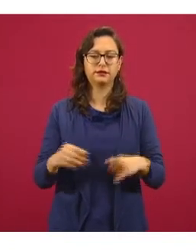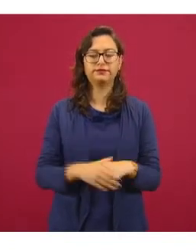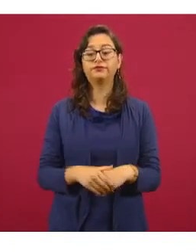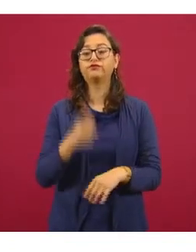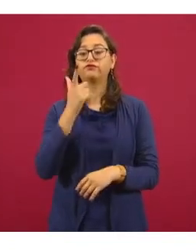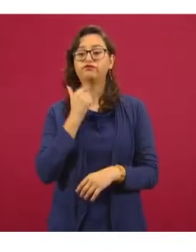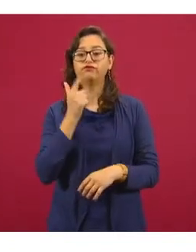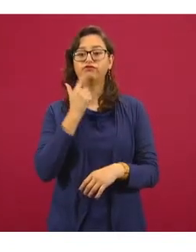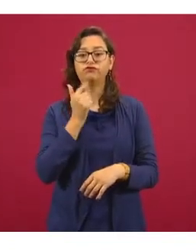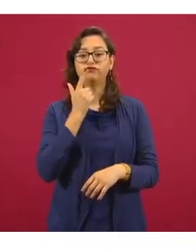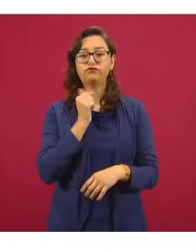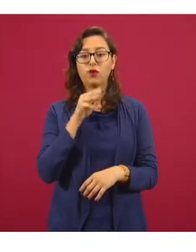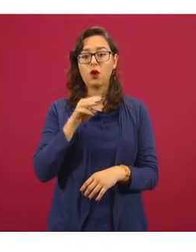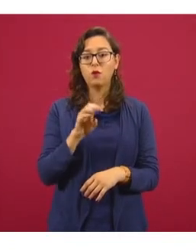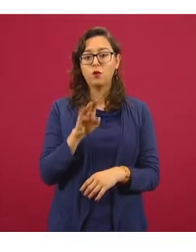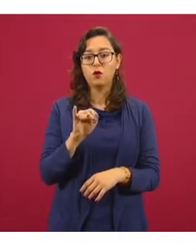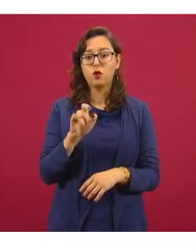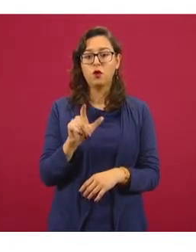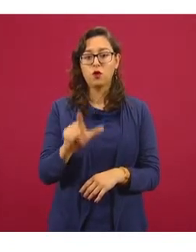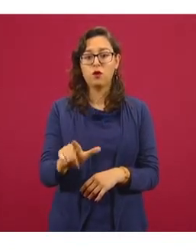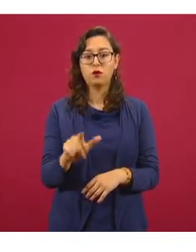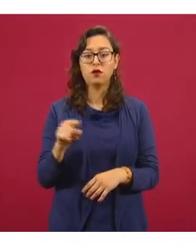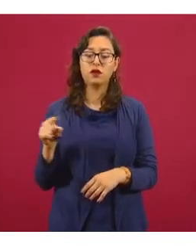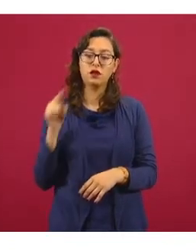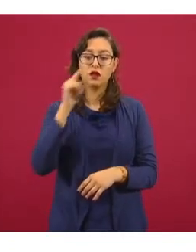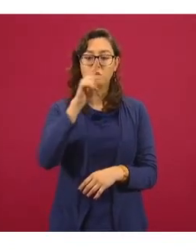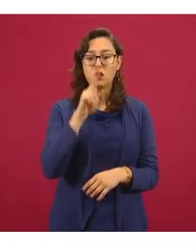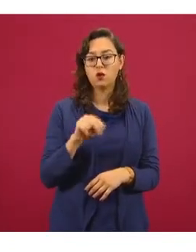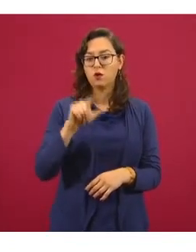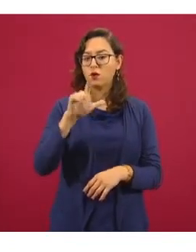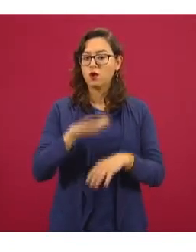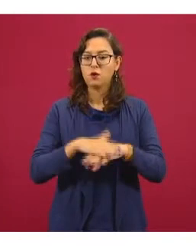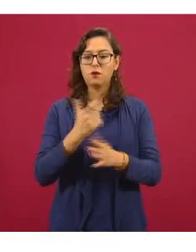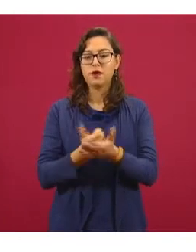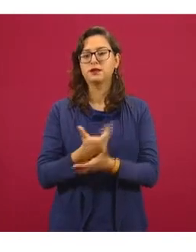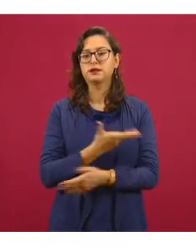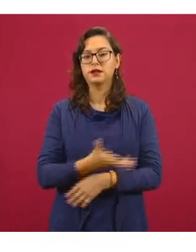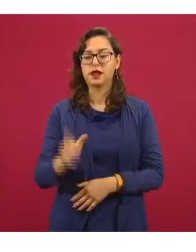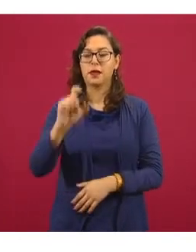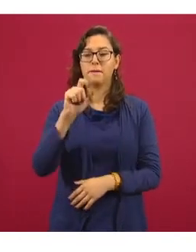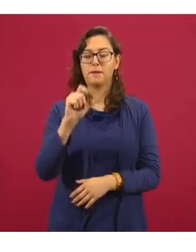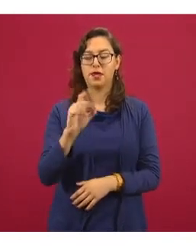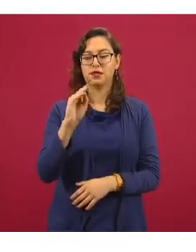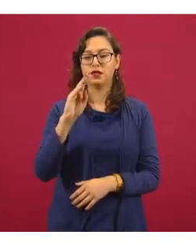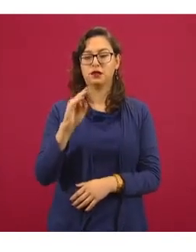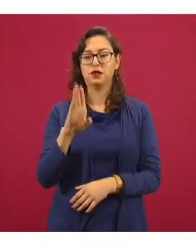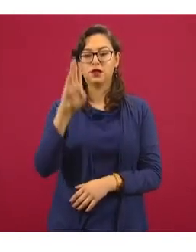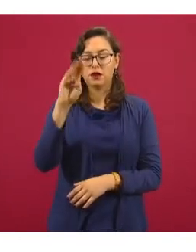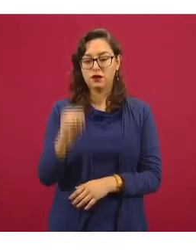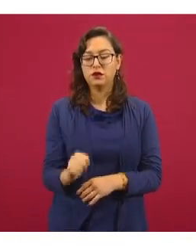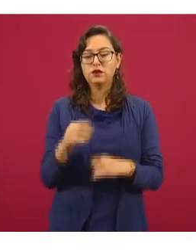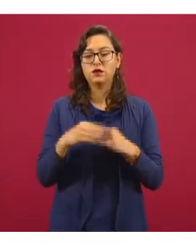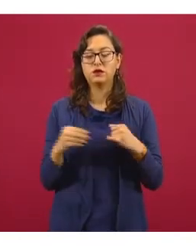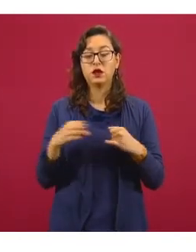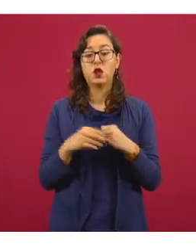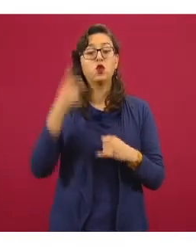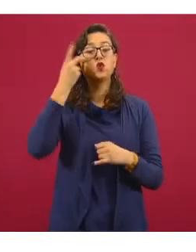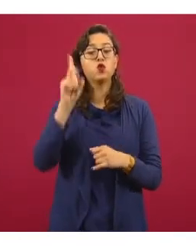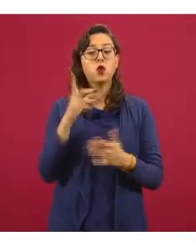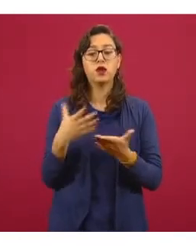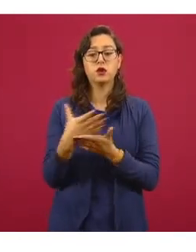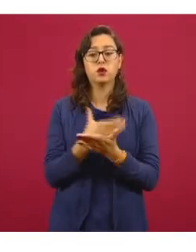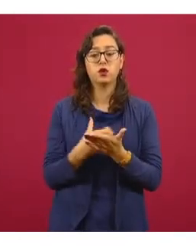Norte en San Pedro Garza García, Nuevo León, con un precio al público de 20 pesos 99 centavos y un margen